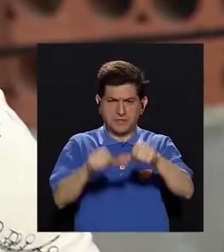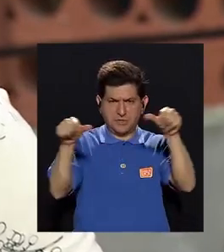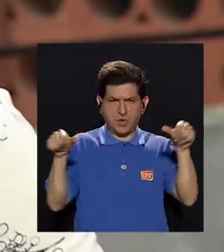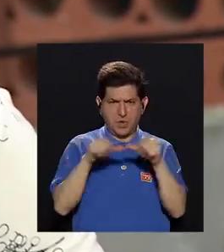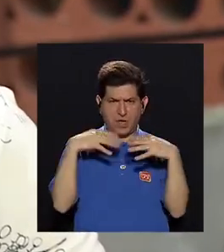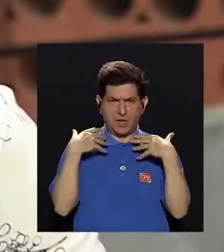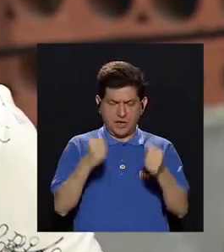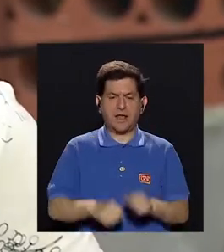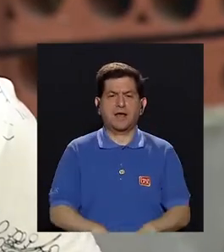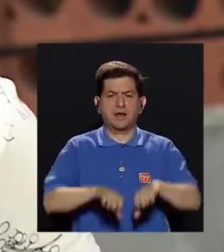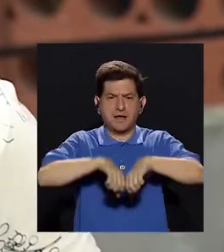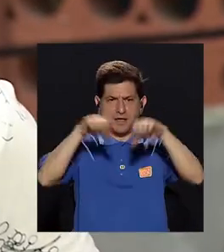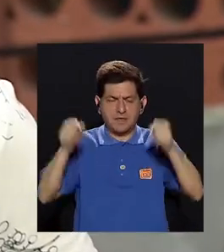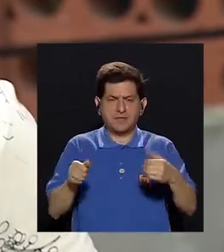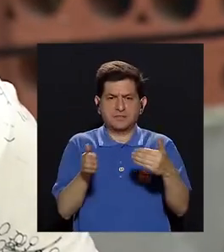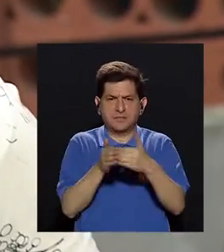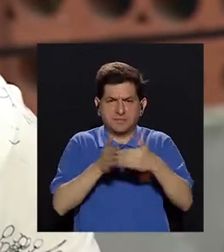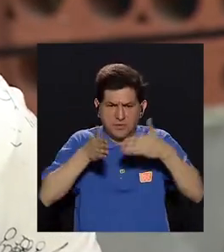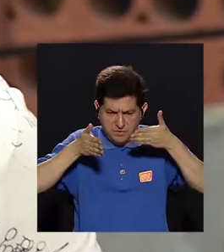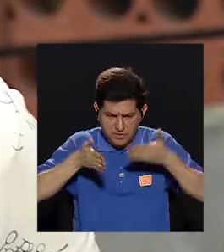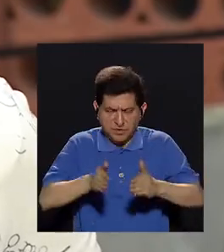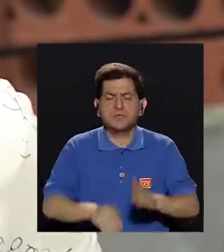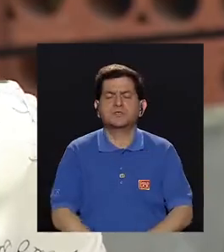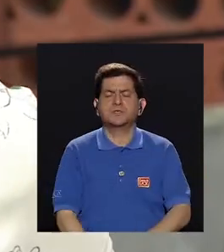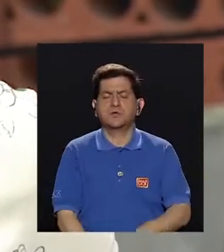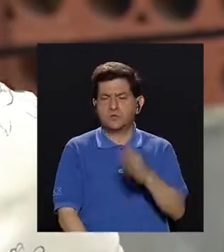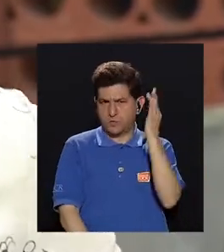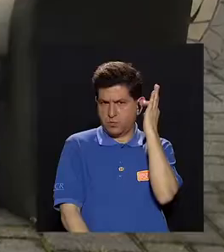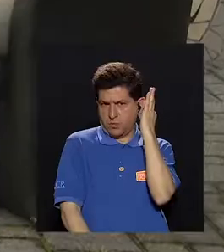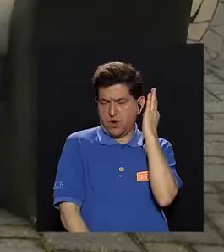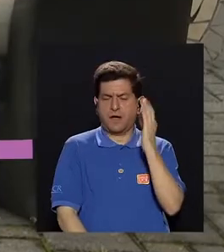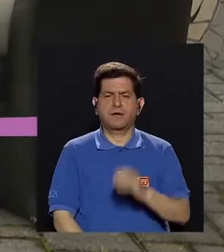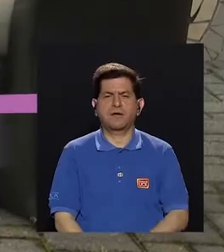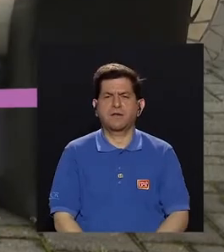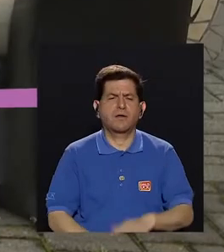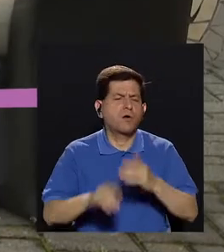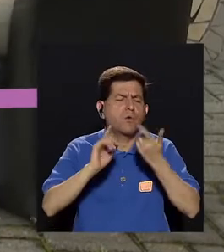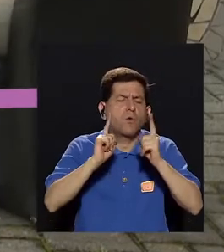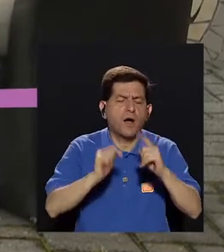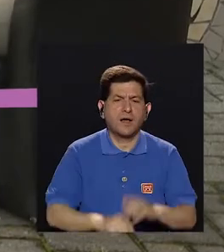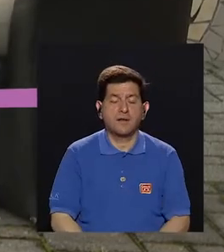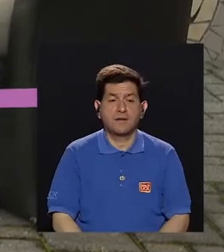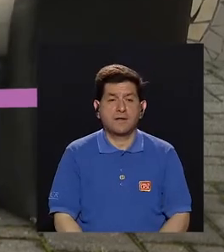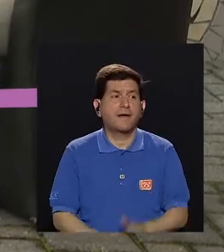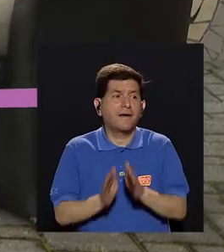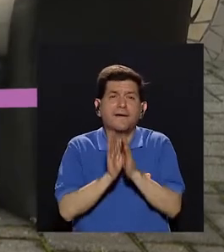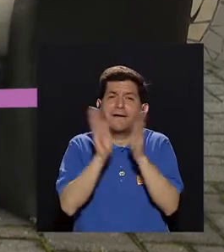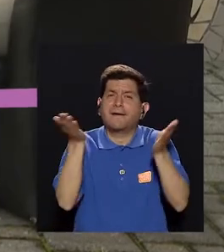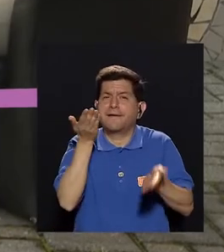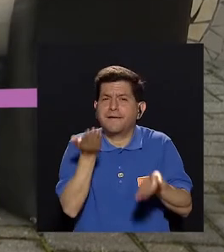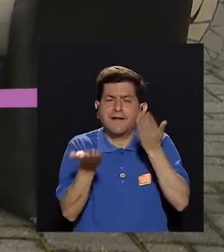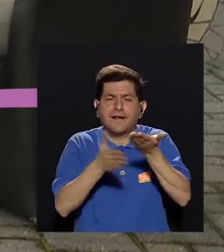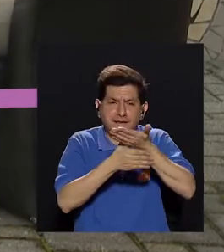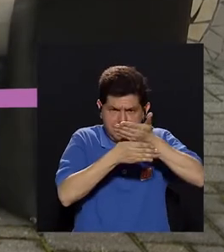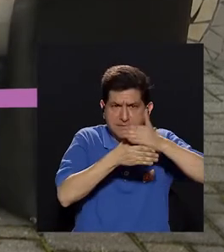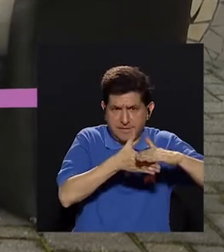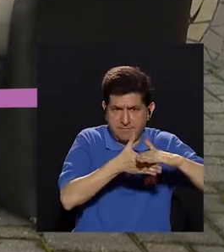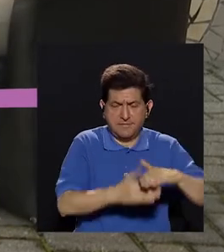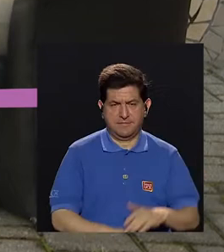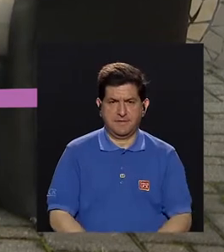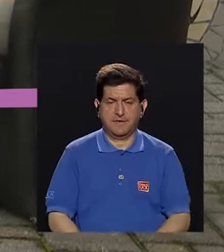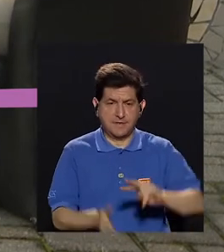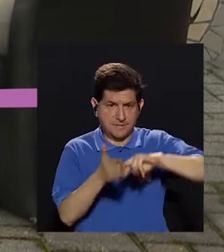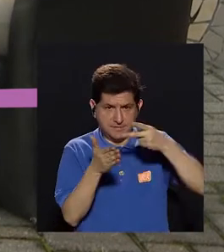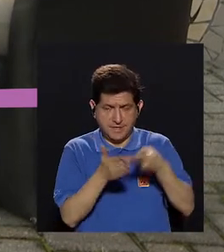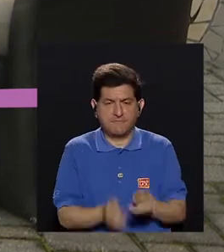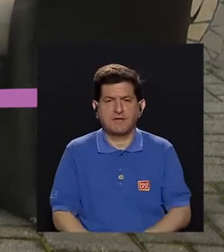salud del aparato reproductor femenino o del sistema, reproductor femenino? Bueno, mira, a grandes rasgos podríamos dividirlo entre lo